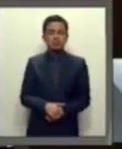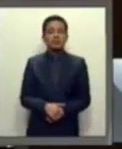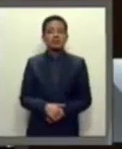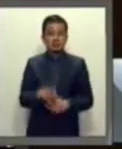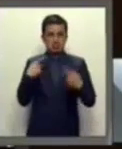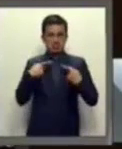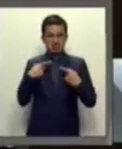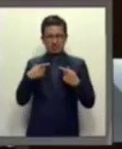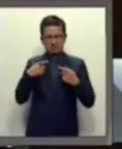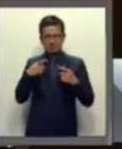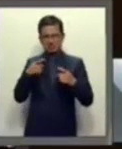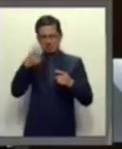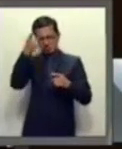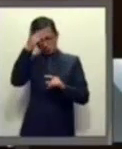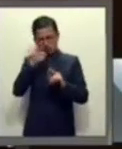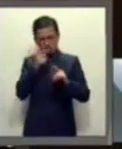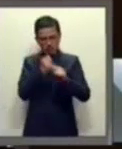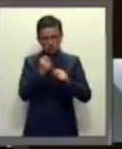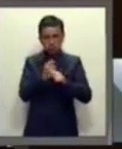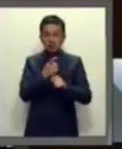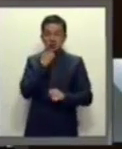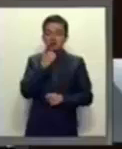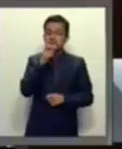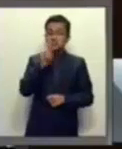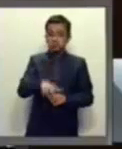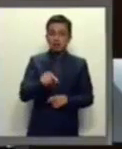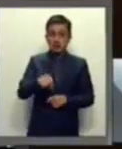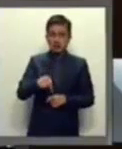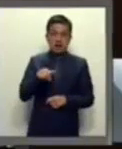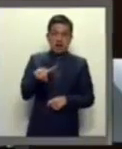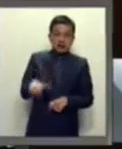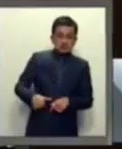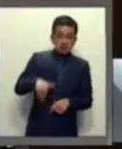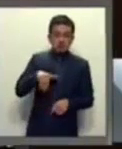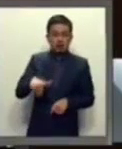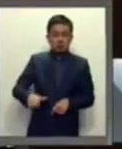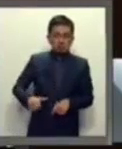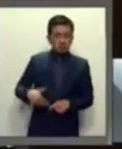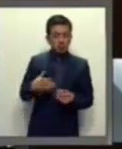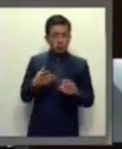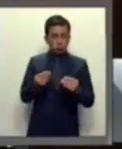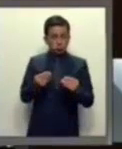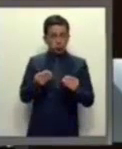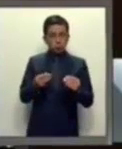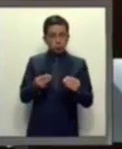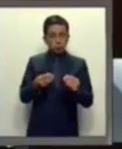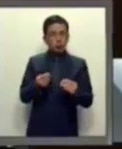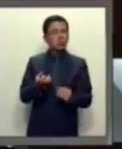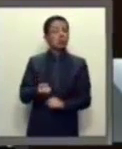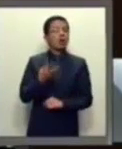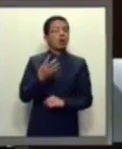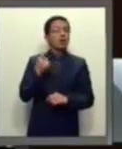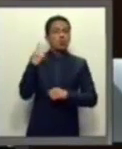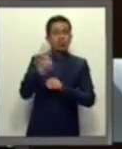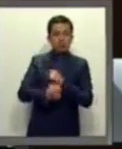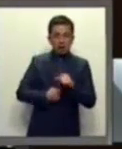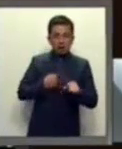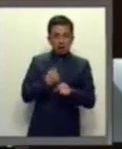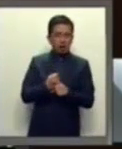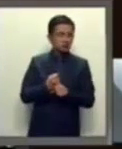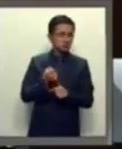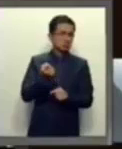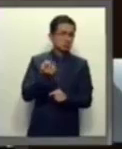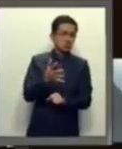que a causa de los accidentes generados, como se ha dicho aquí, cada año mueren por lo